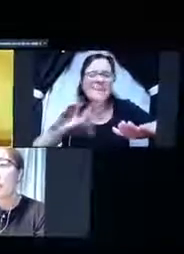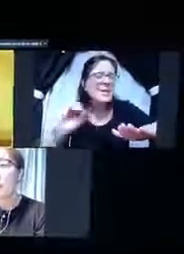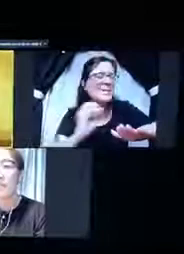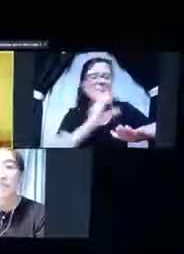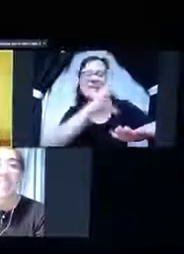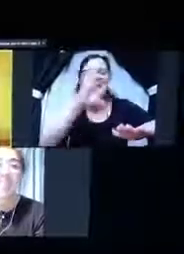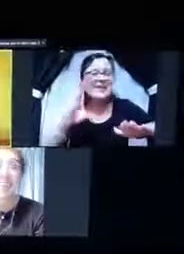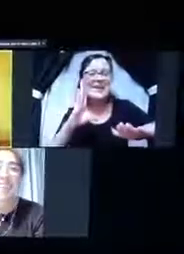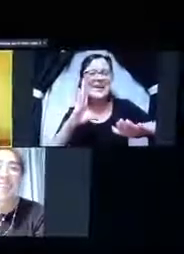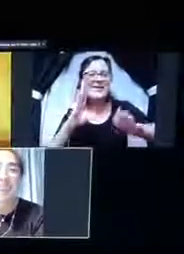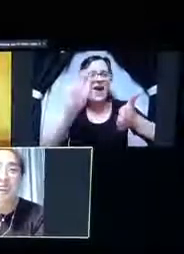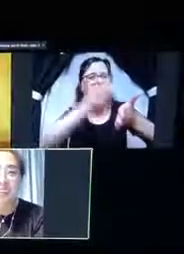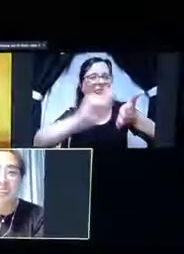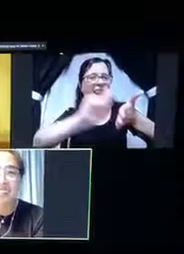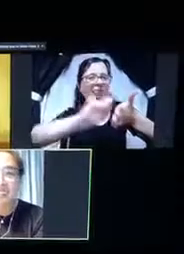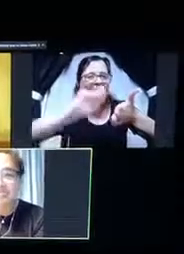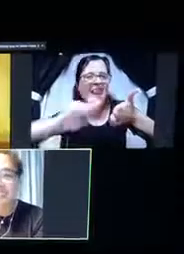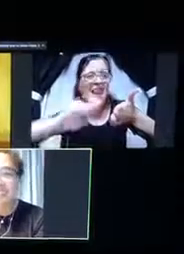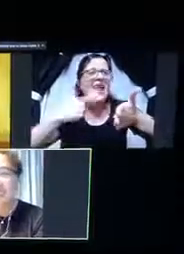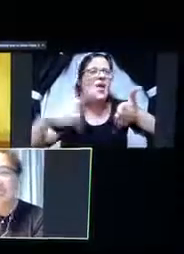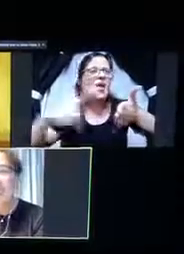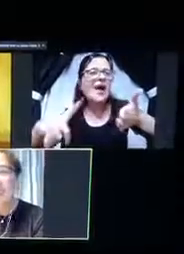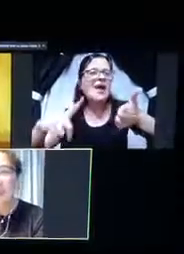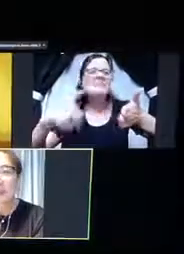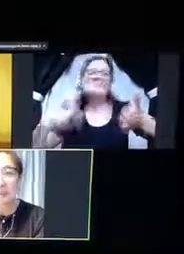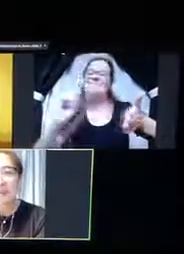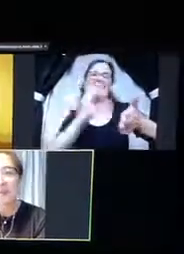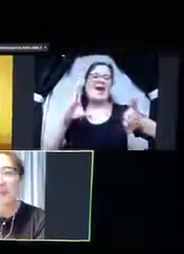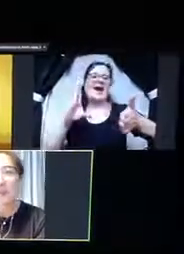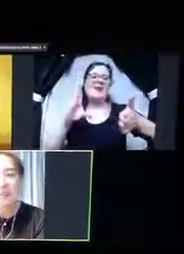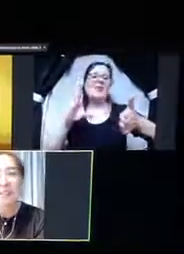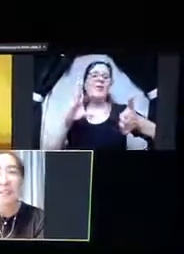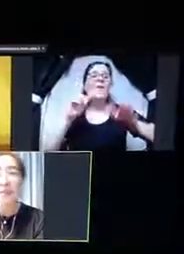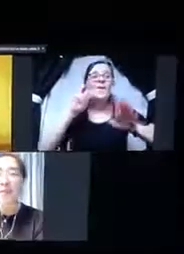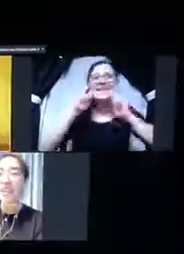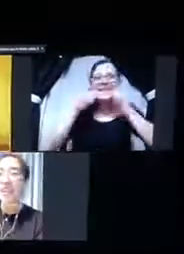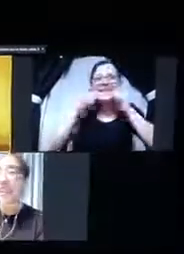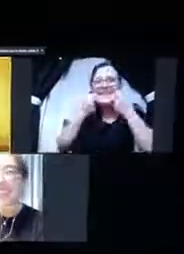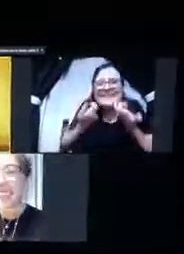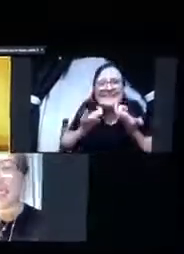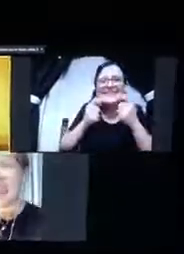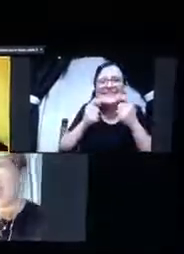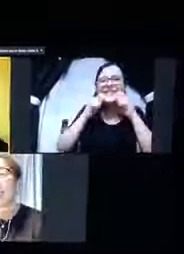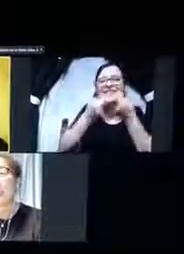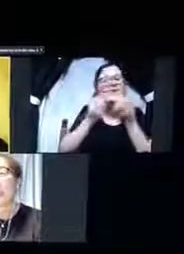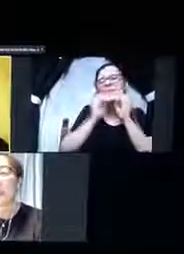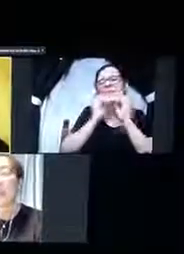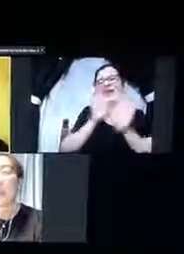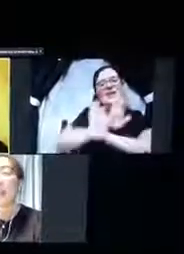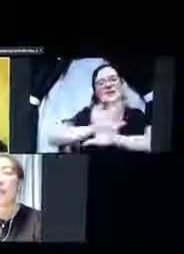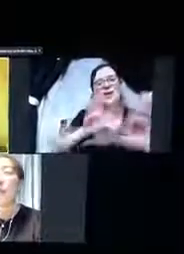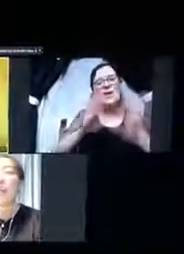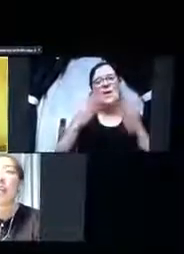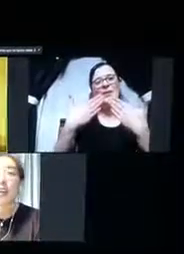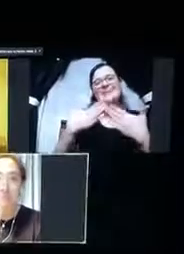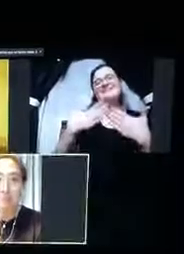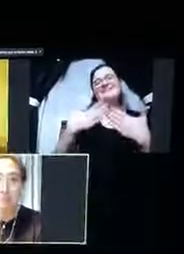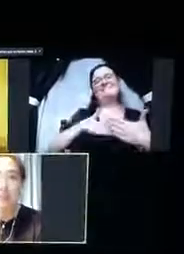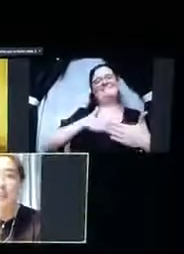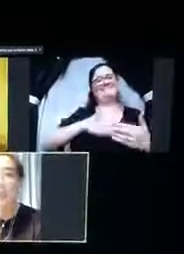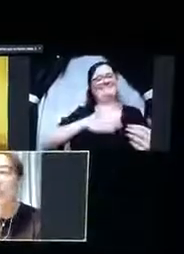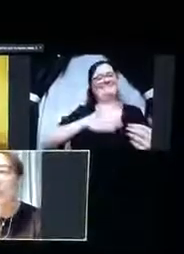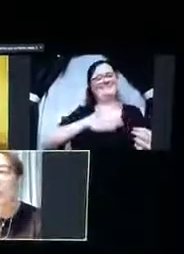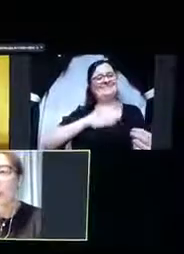lindo. Sí, no, es re lindo cuando las cosas funcionan. Es muy gratificante para, bueno,